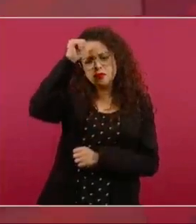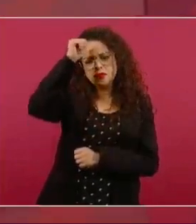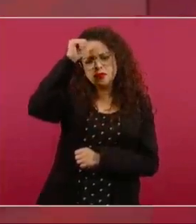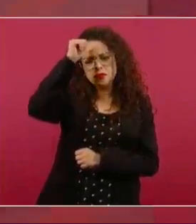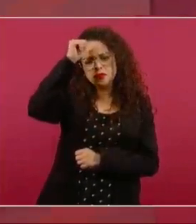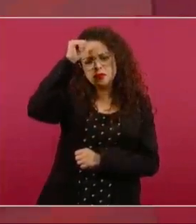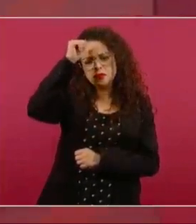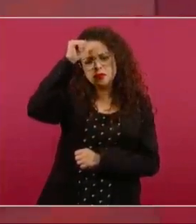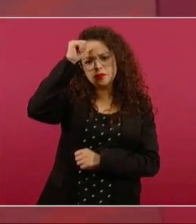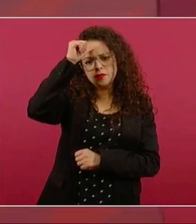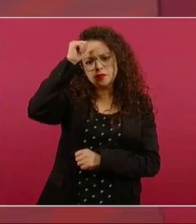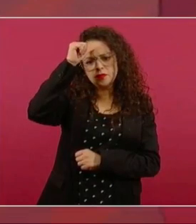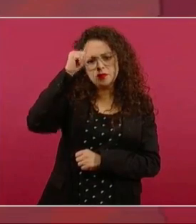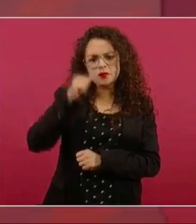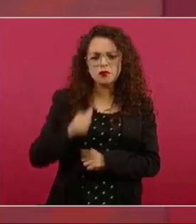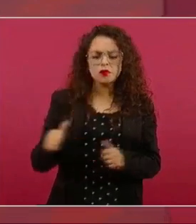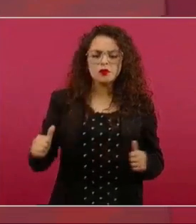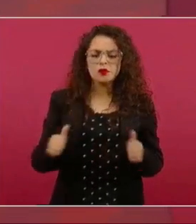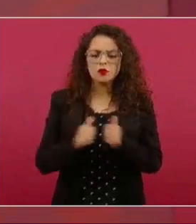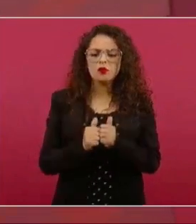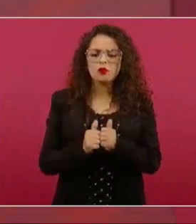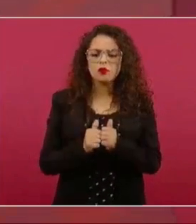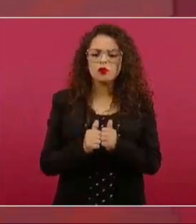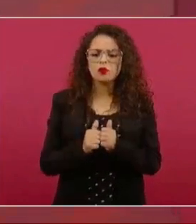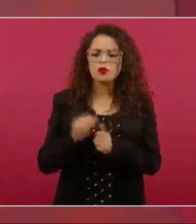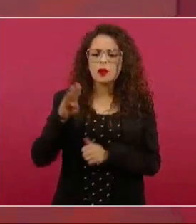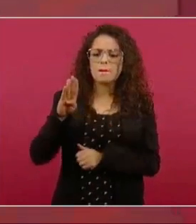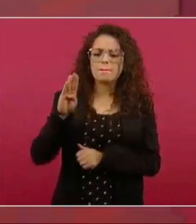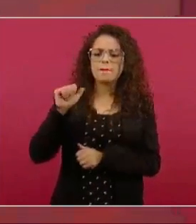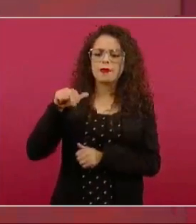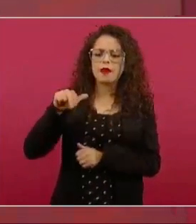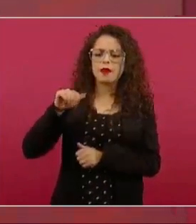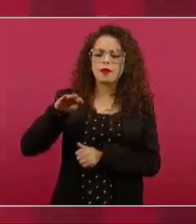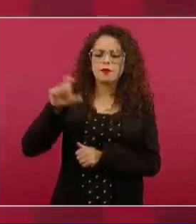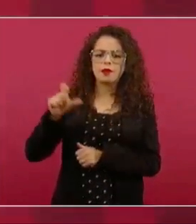de la venta de Banamex